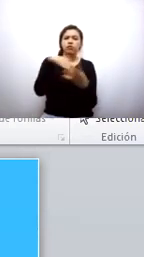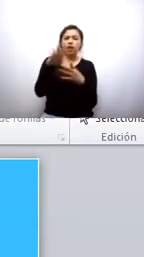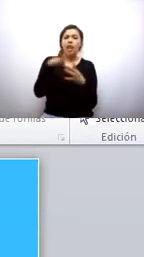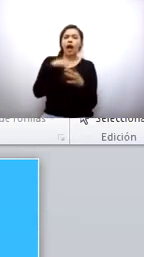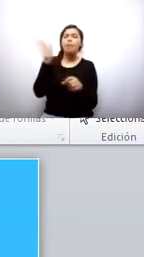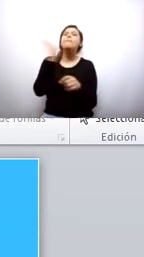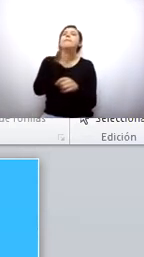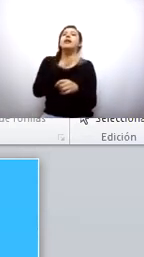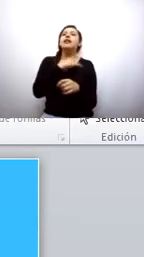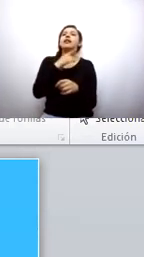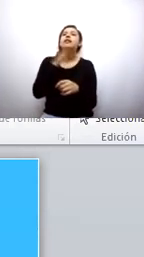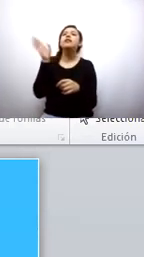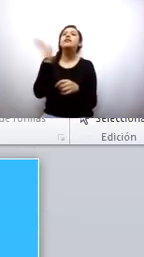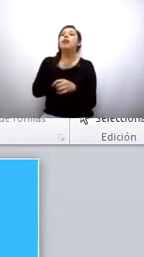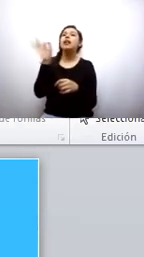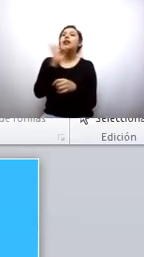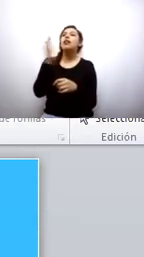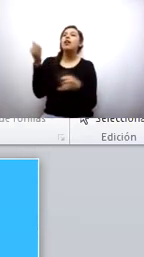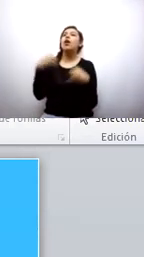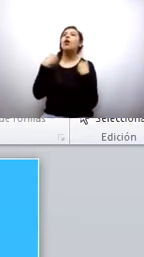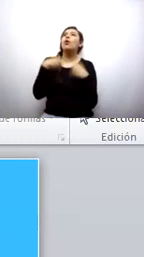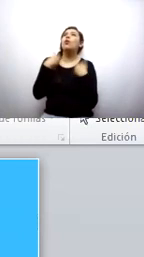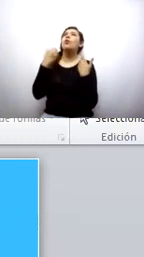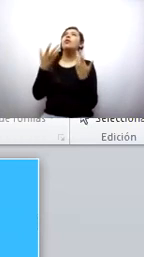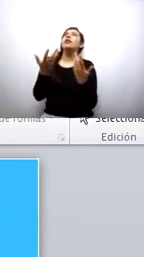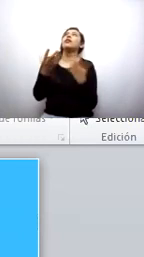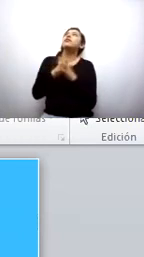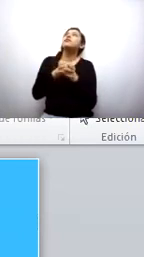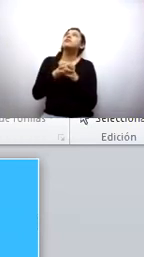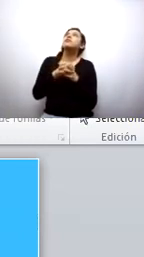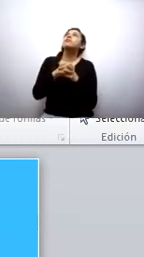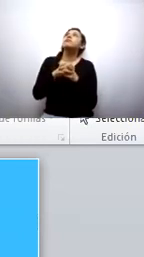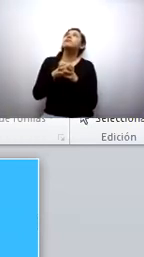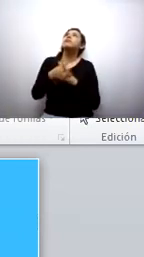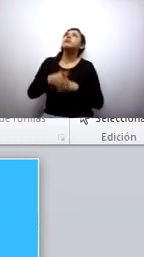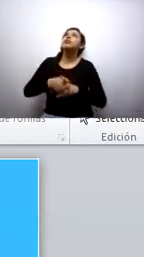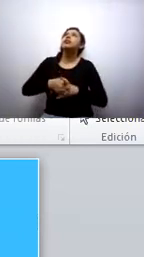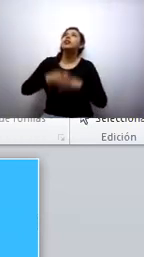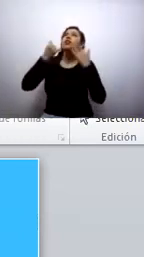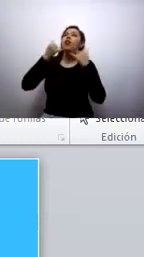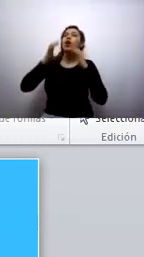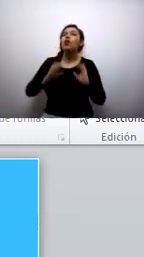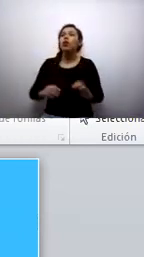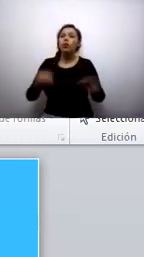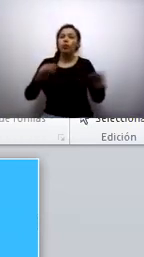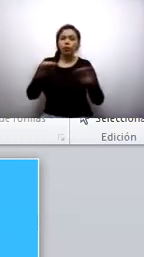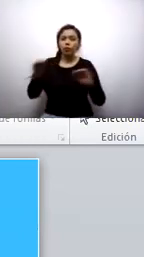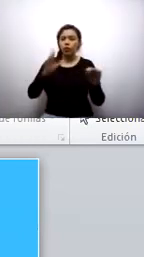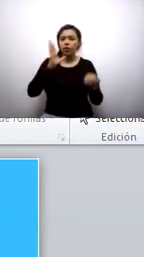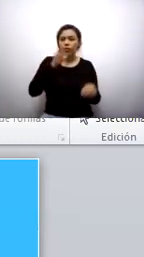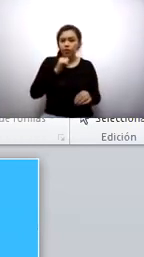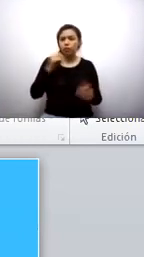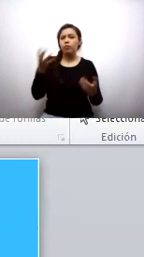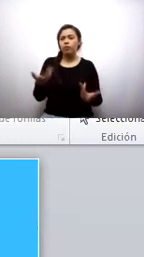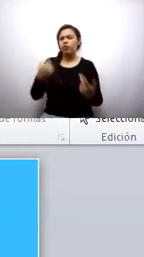lo mejor un chico que no tiene justamente esta movilidad corporal, pues bueno, no